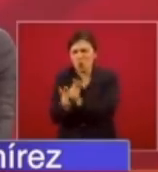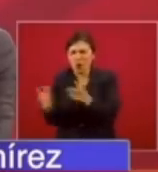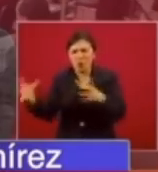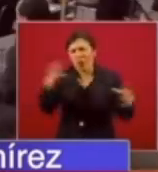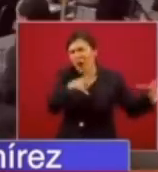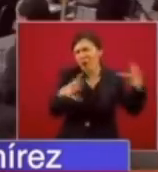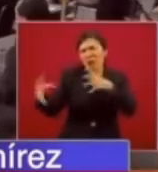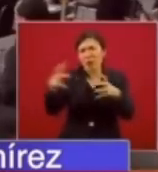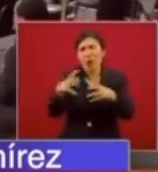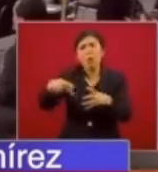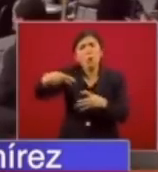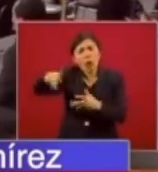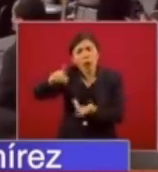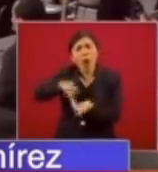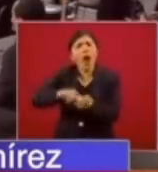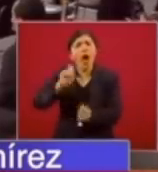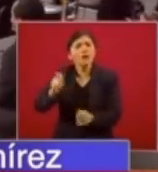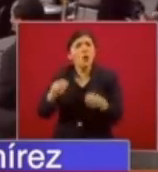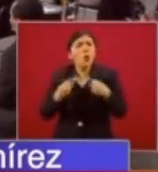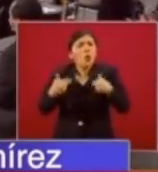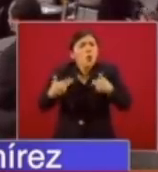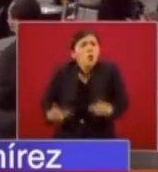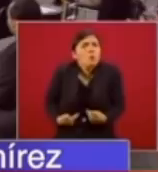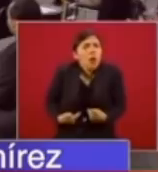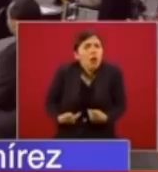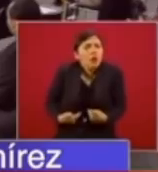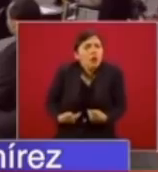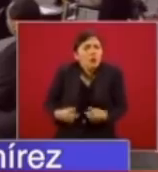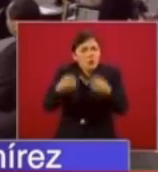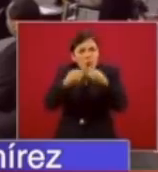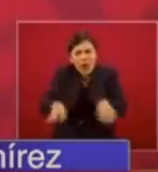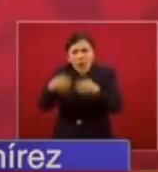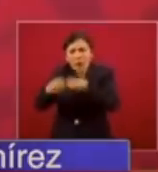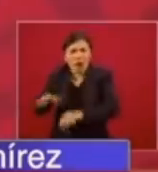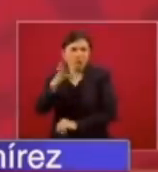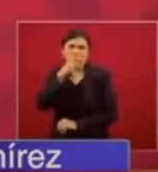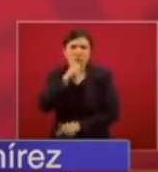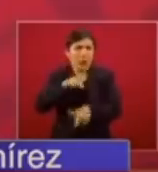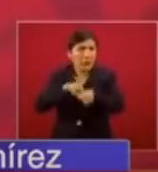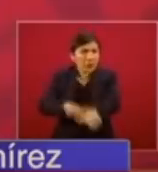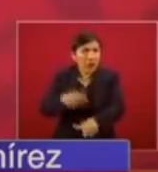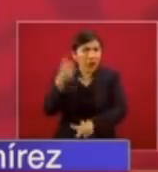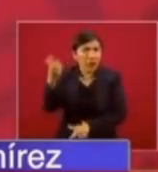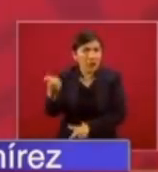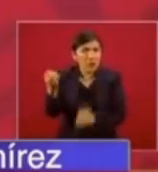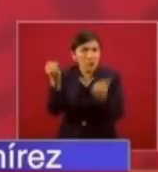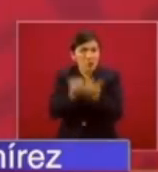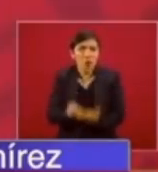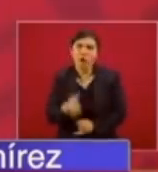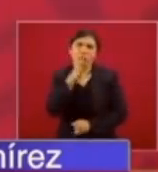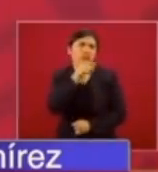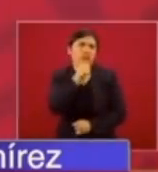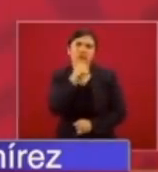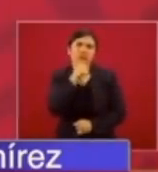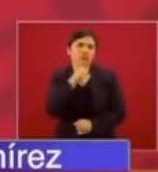humanos. Más no se puede permitir que esto suceda.